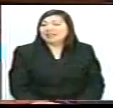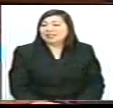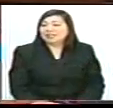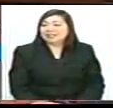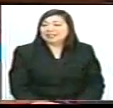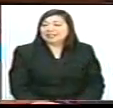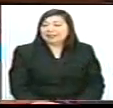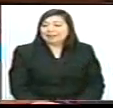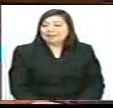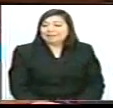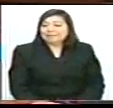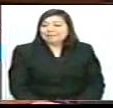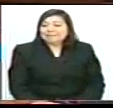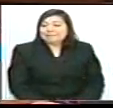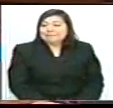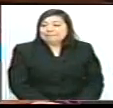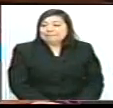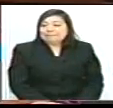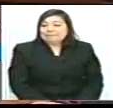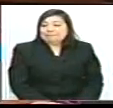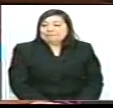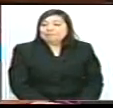intermedio suyo, presidenta.